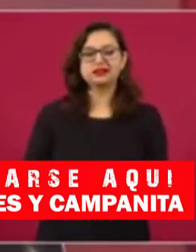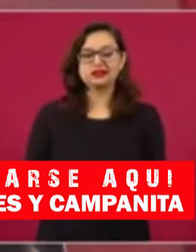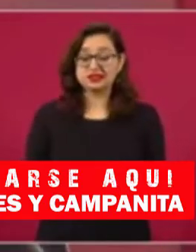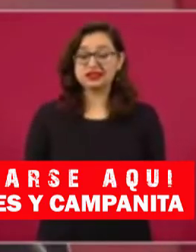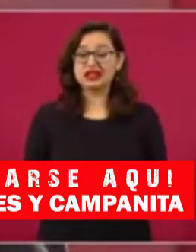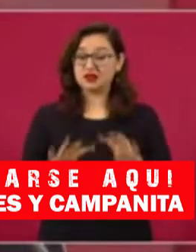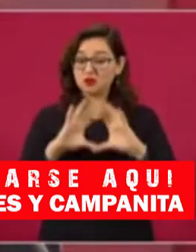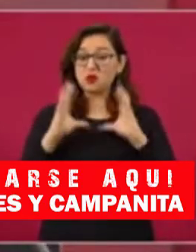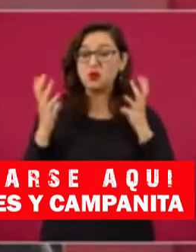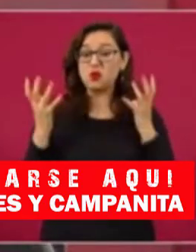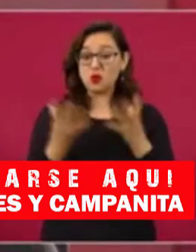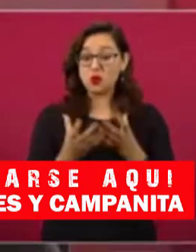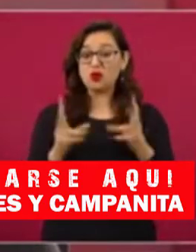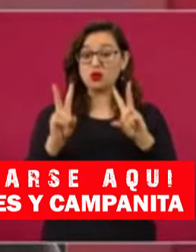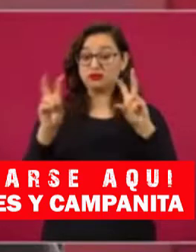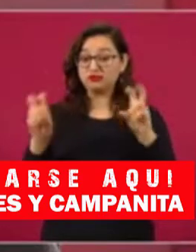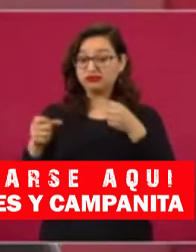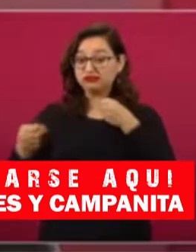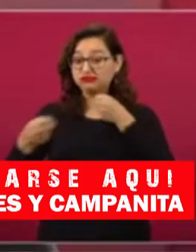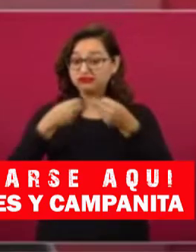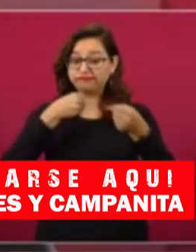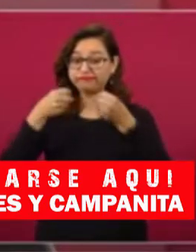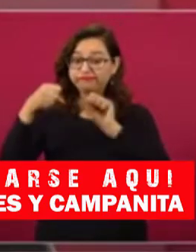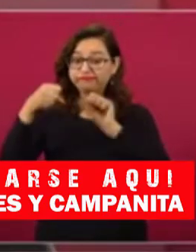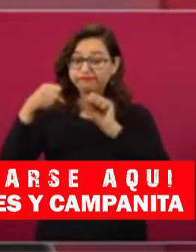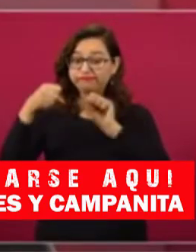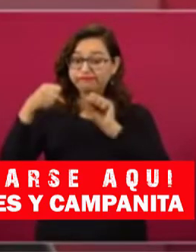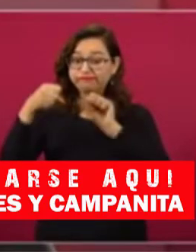crisis mundial la de los medios.